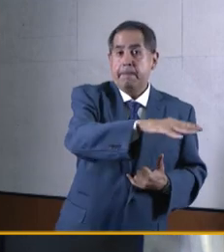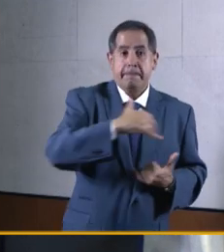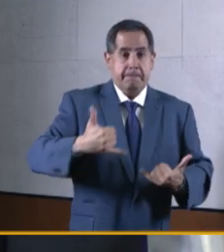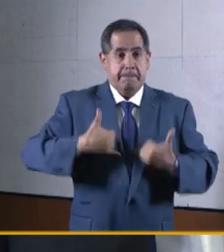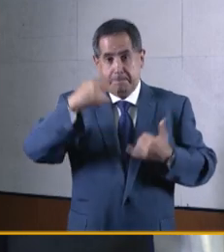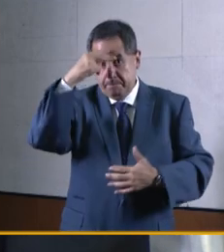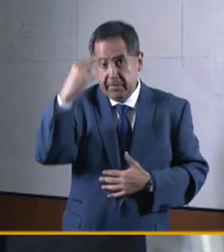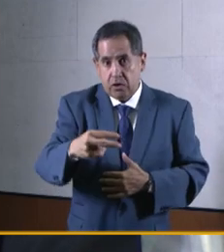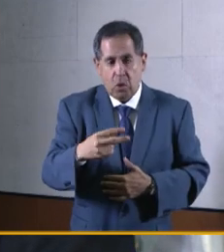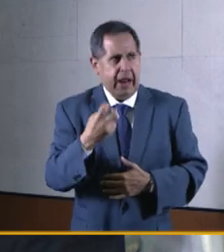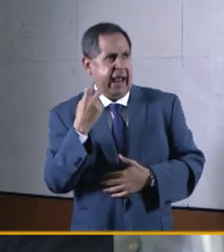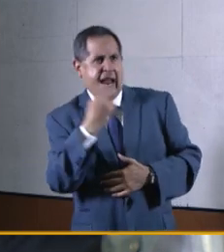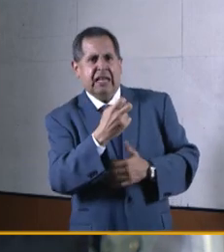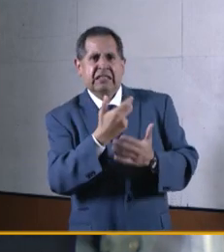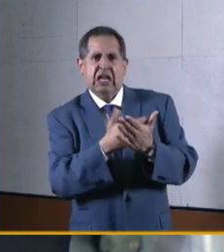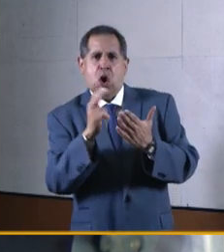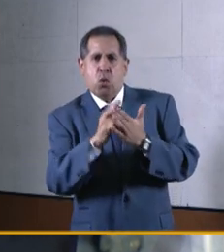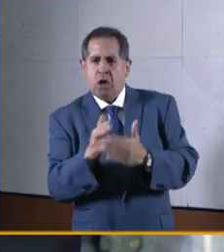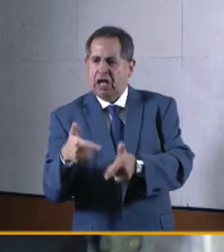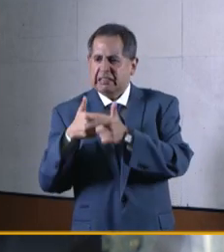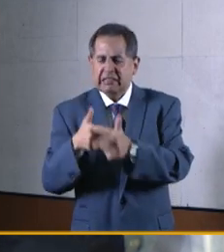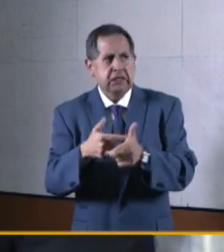es vuestro héroe seguir su ejemplo